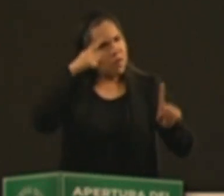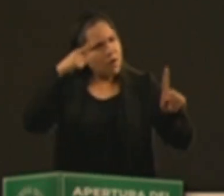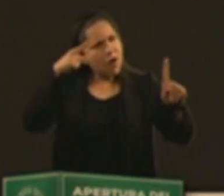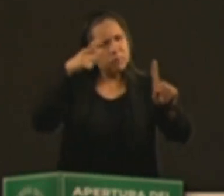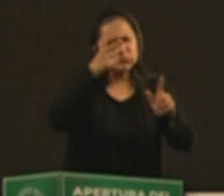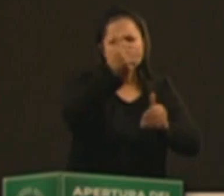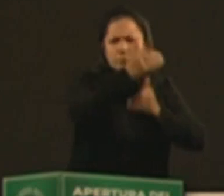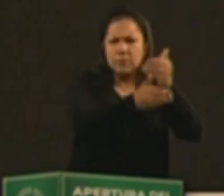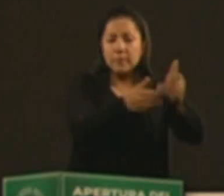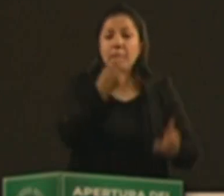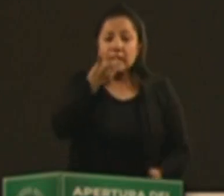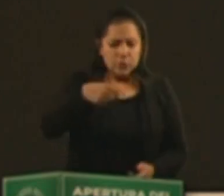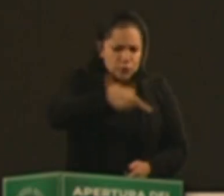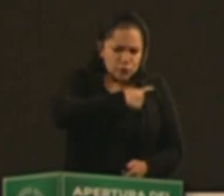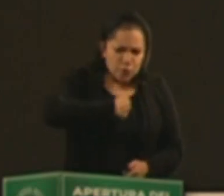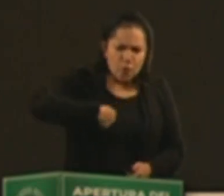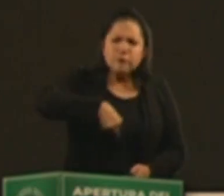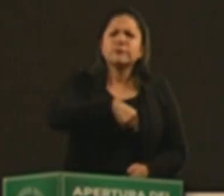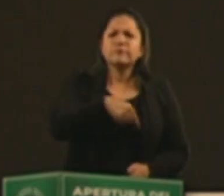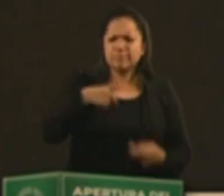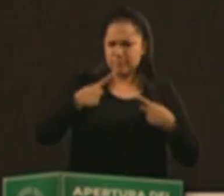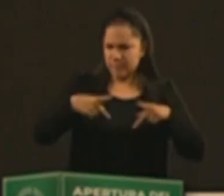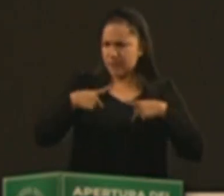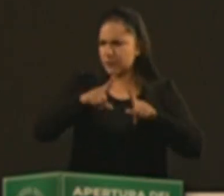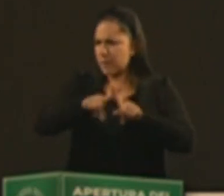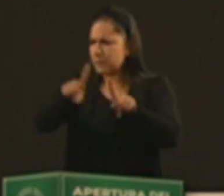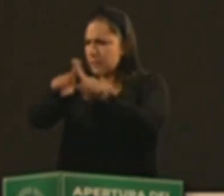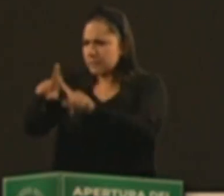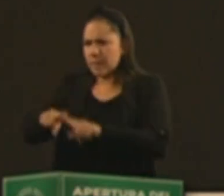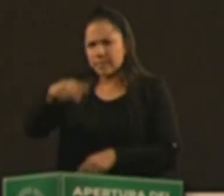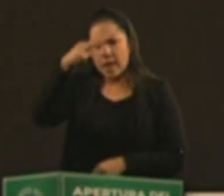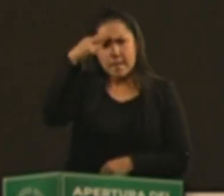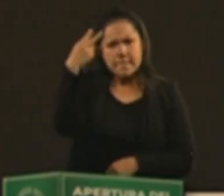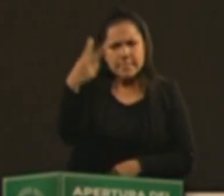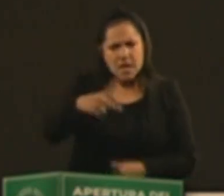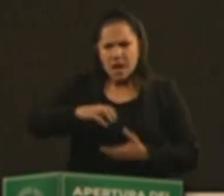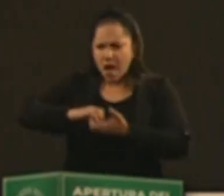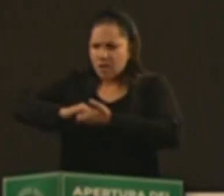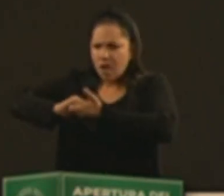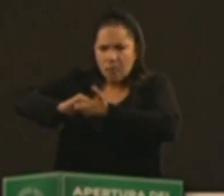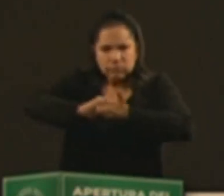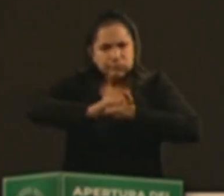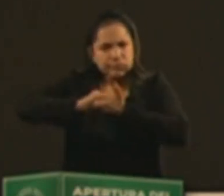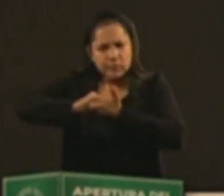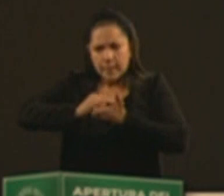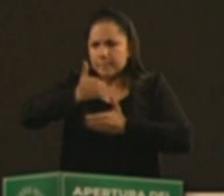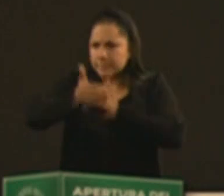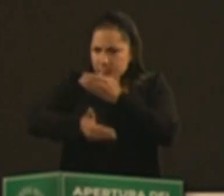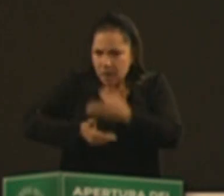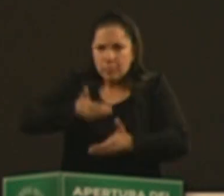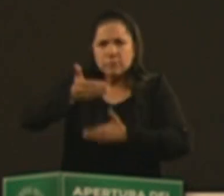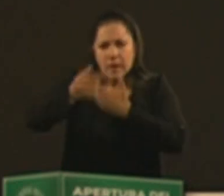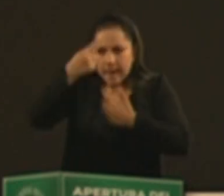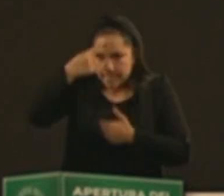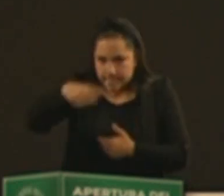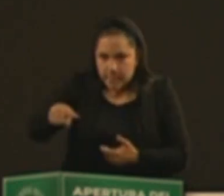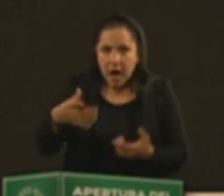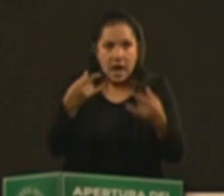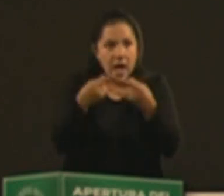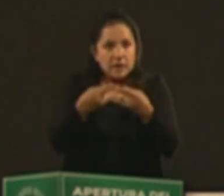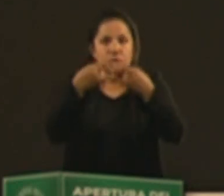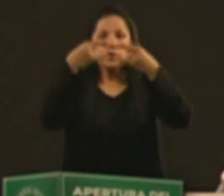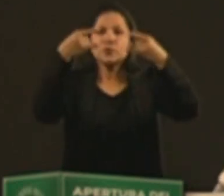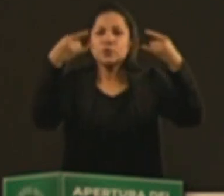la gente, de las mexicanas y de los mexicanos, junto a ellos asumir nuestro papel como protagonistas de la